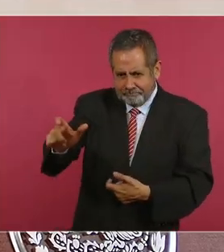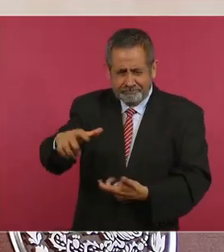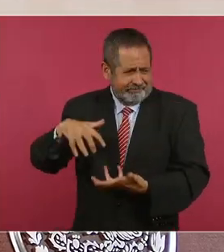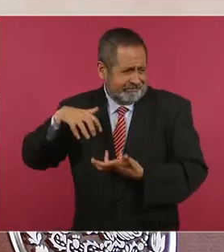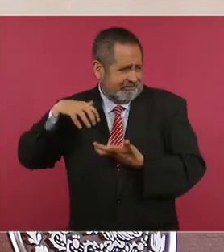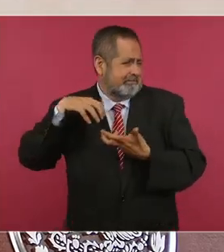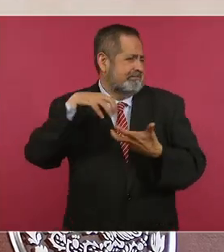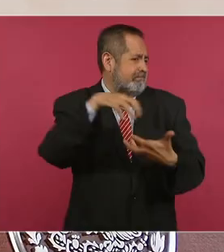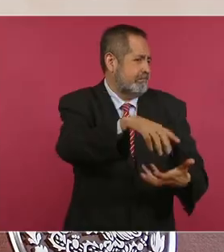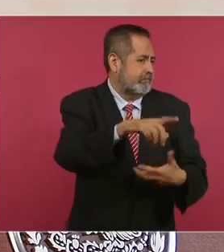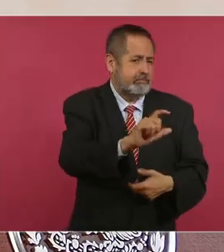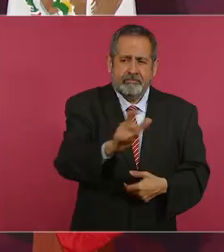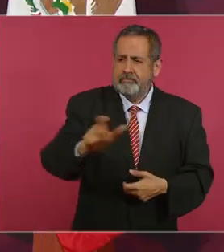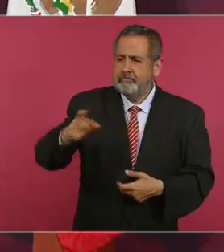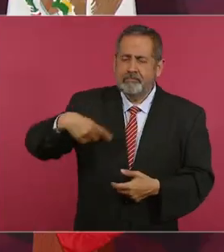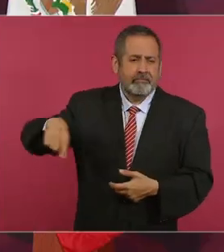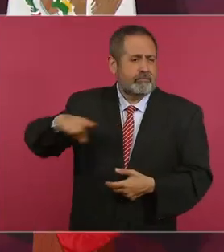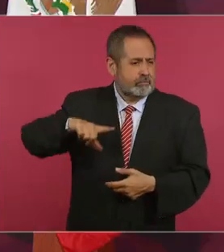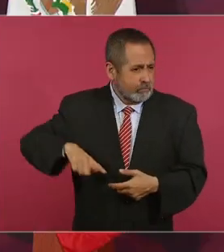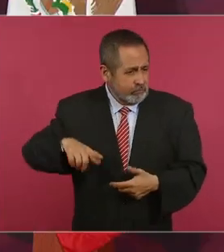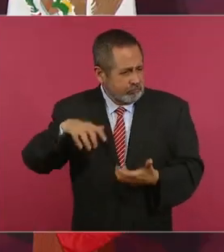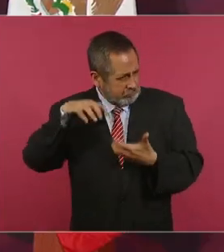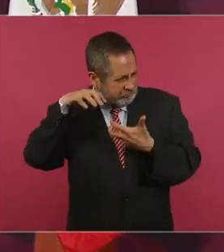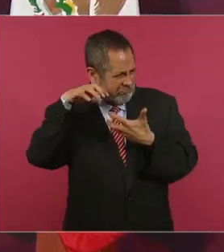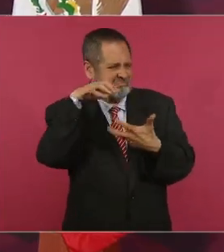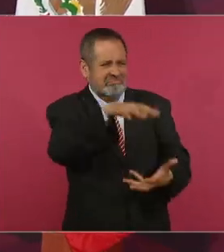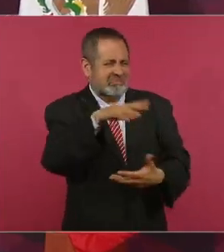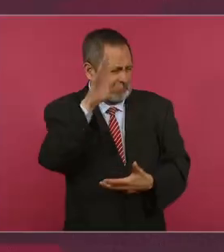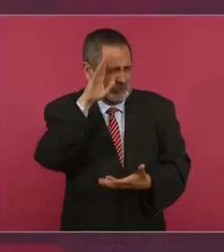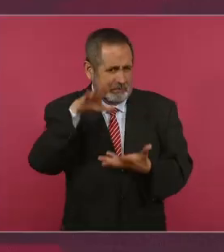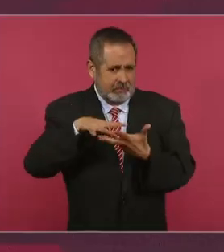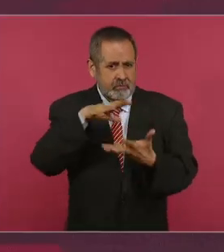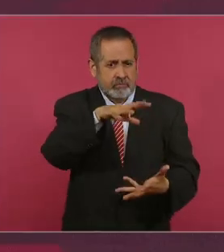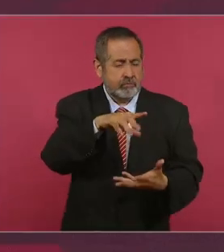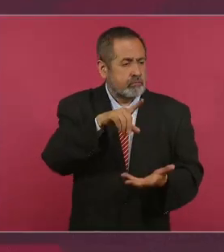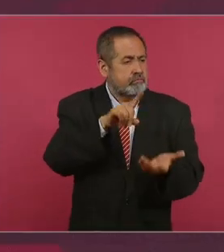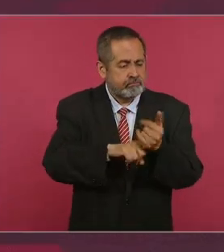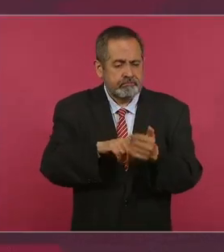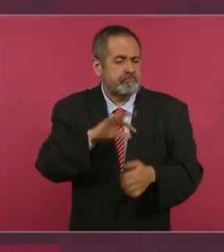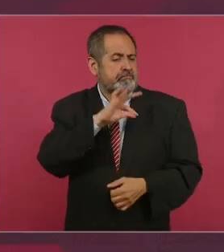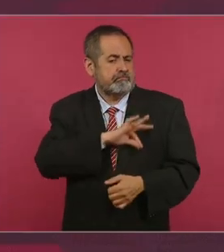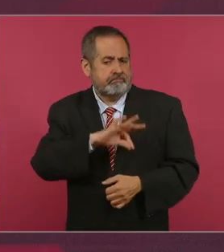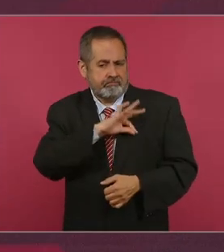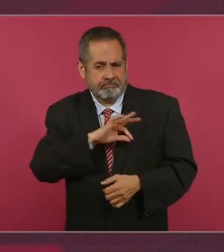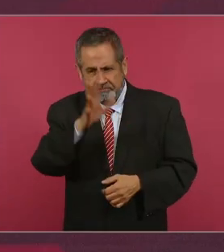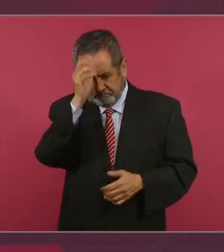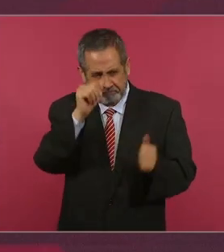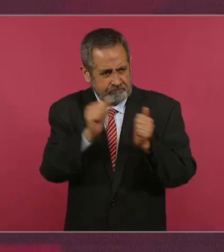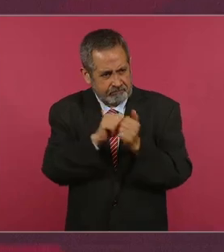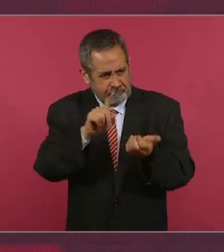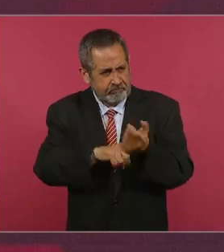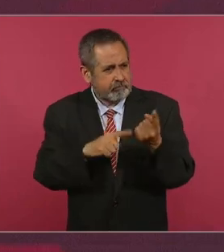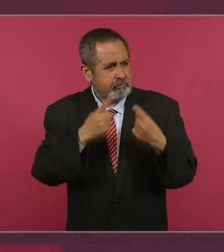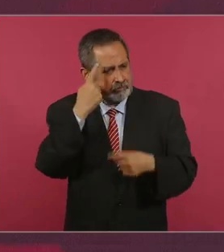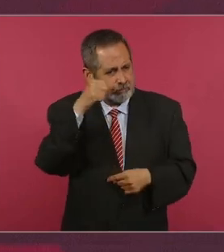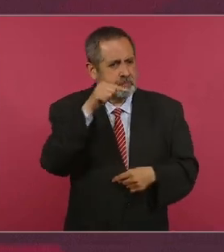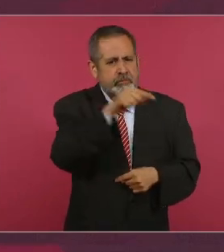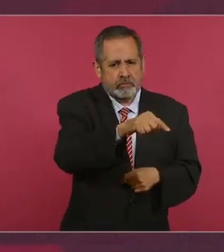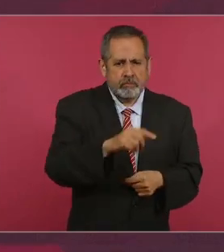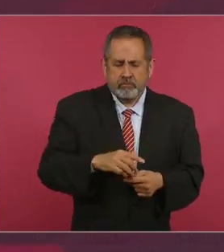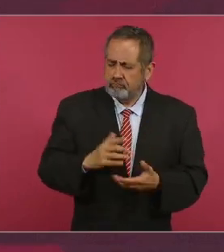públicos. Y vamos a pactar una comisión de modo